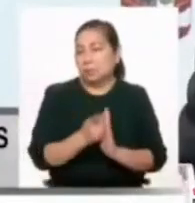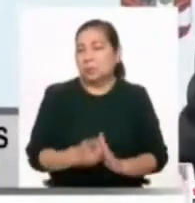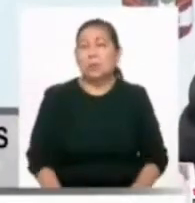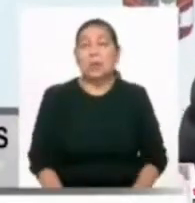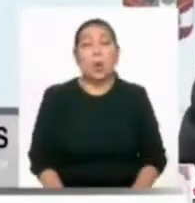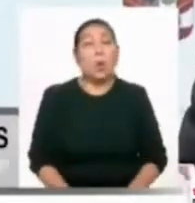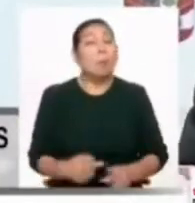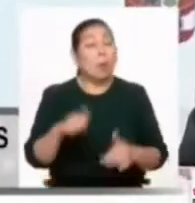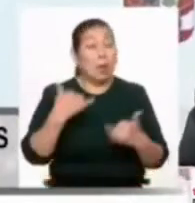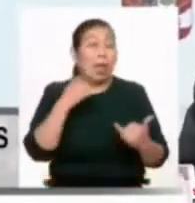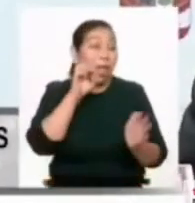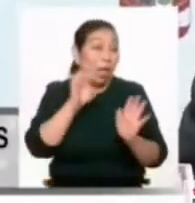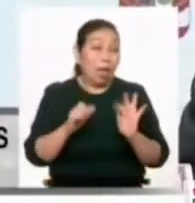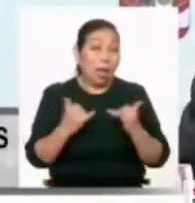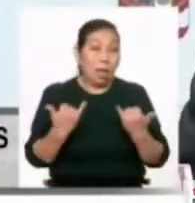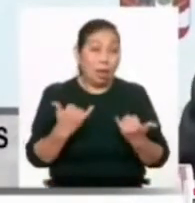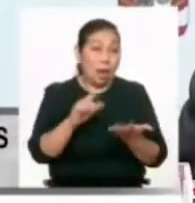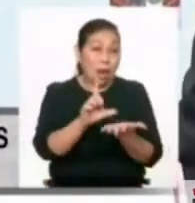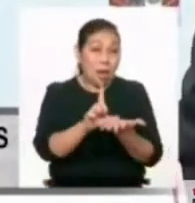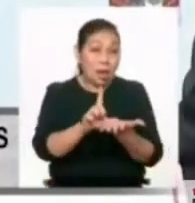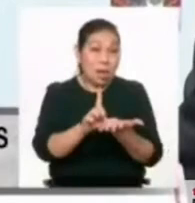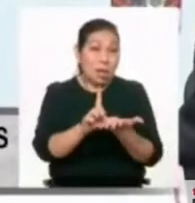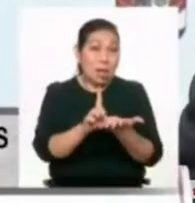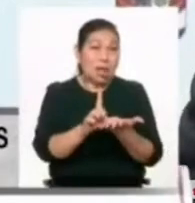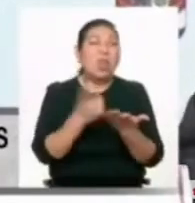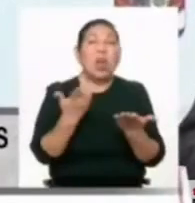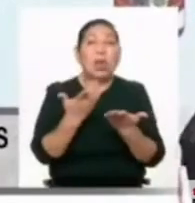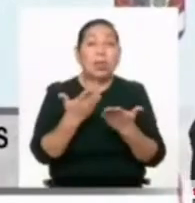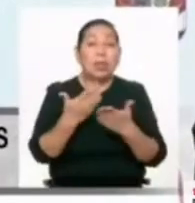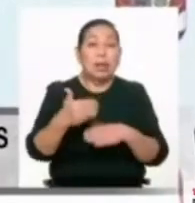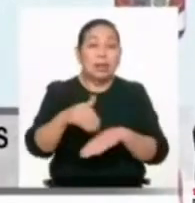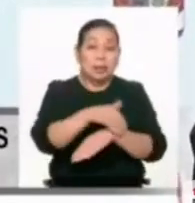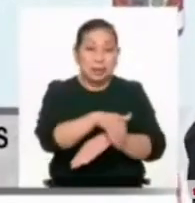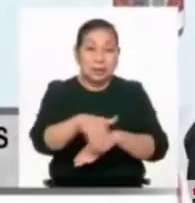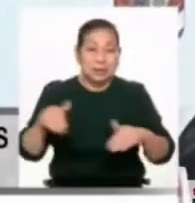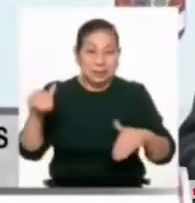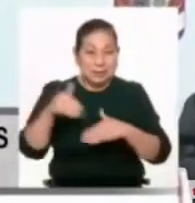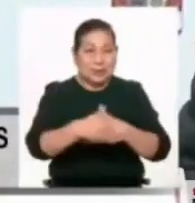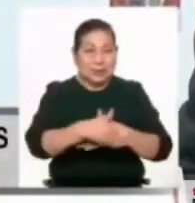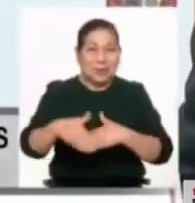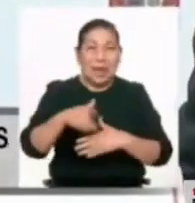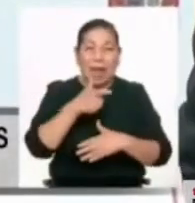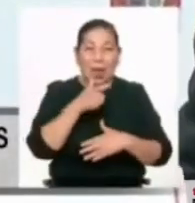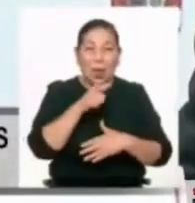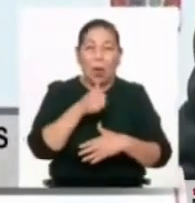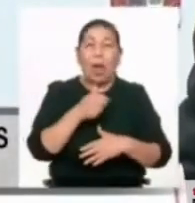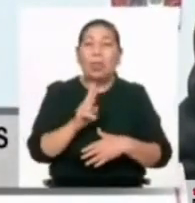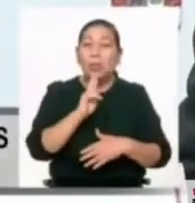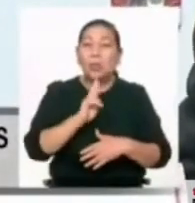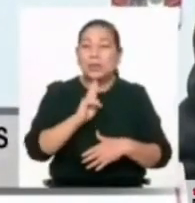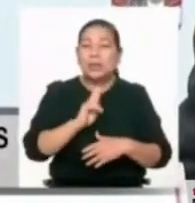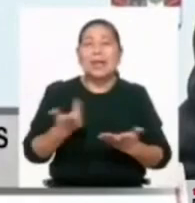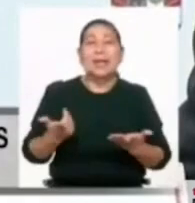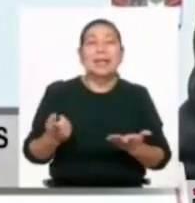minutos. En el caso de Lima, será en el malecón de Chorrillos, frente a la playa de Agua Dulce,